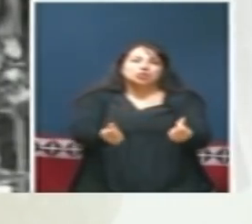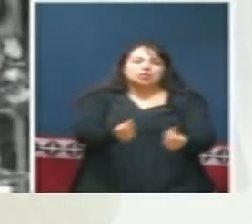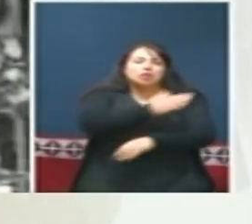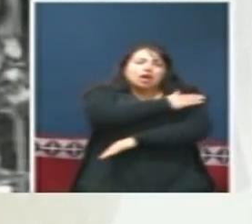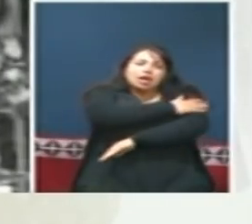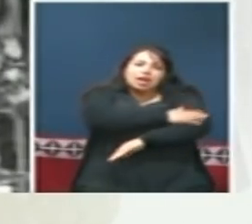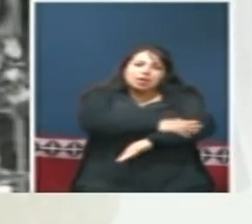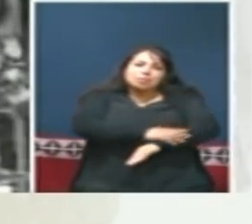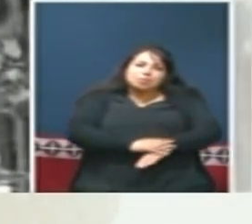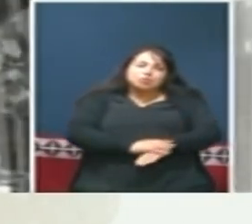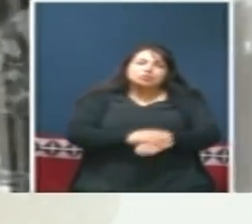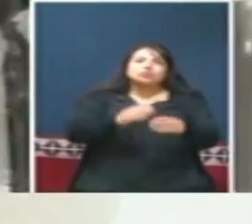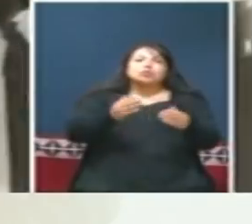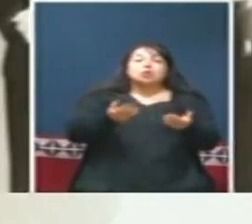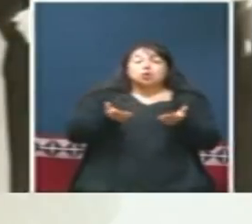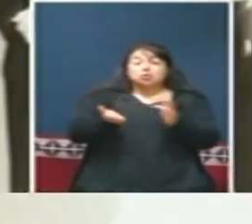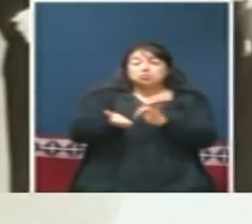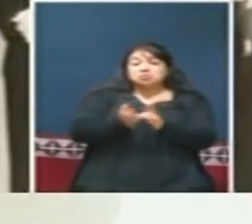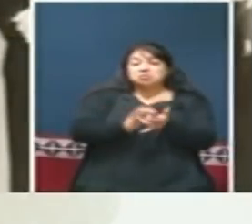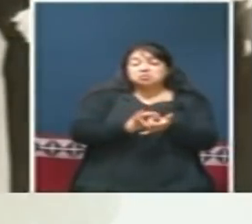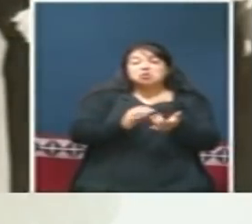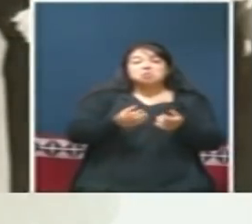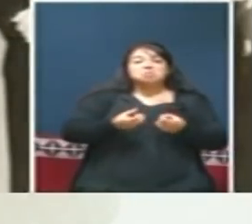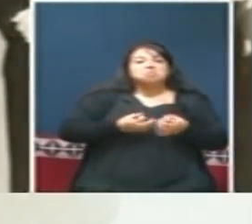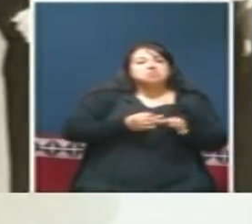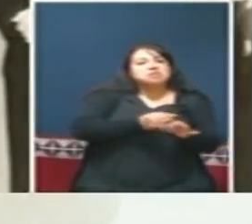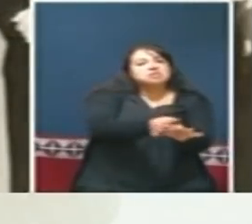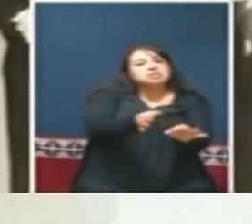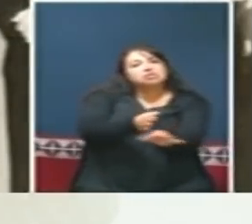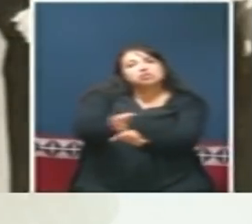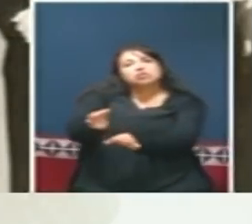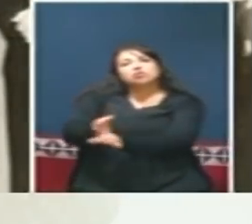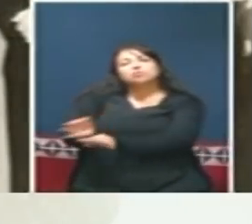las enseñanzas del Concilio Vaticano II.